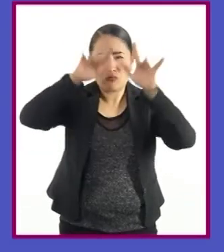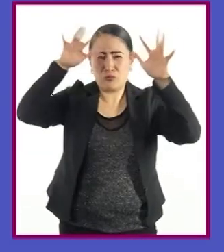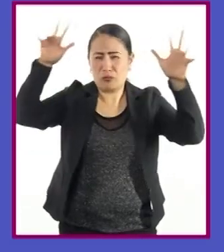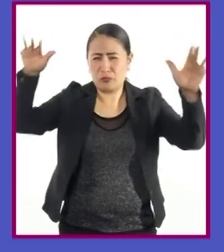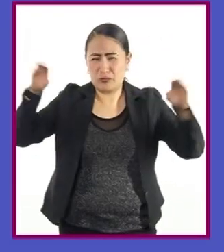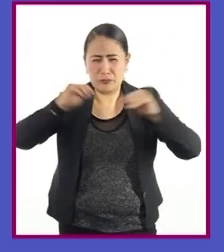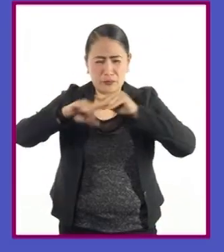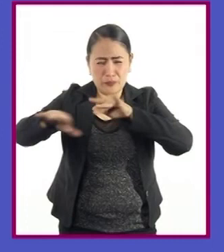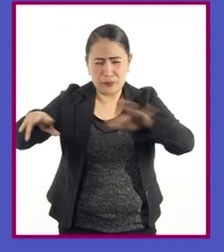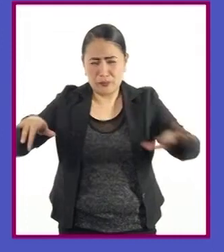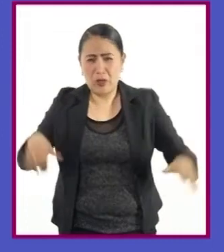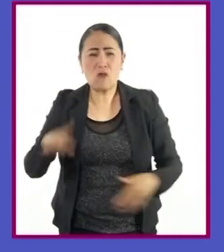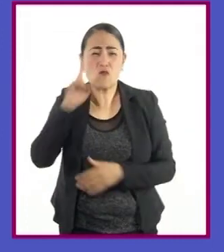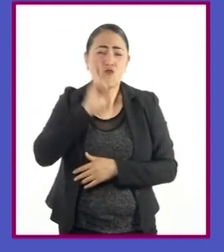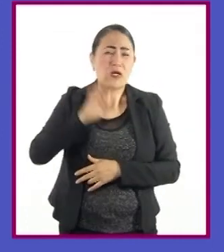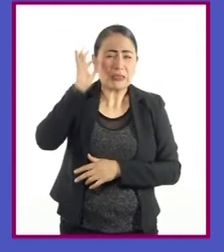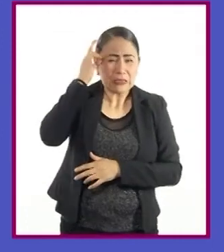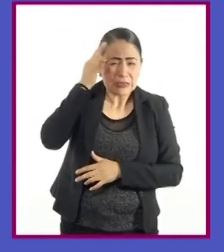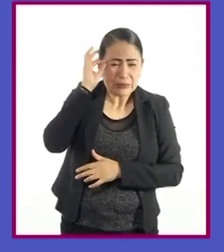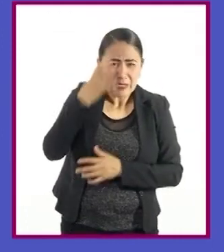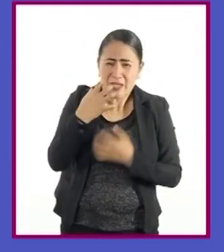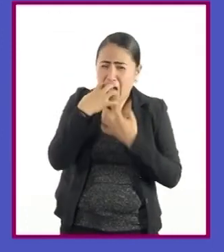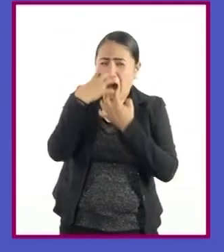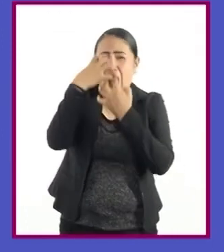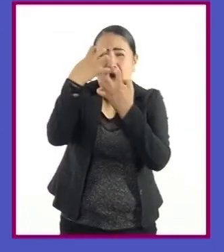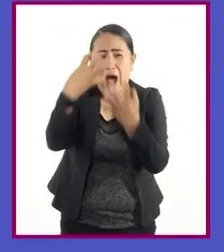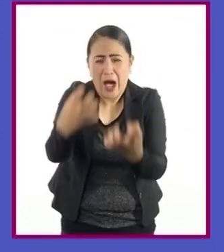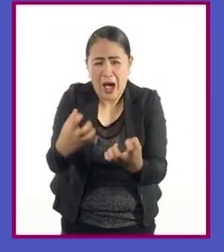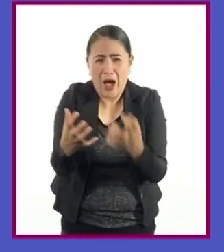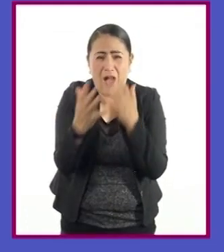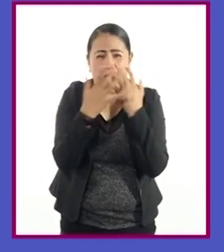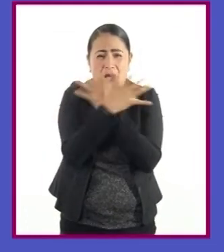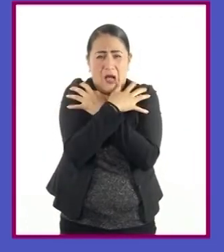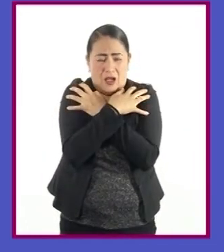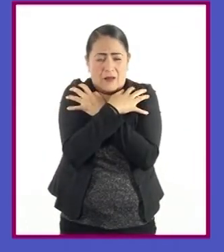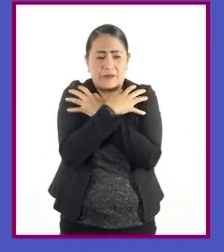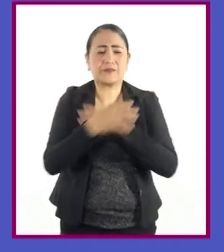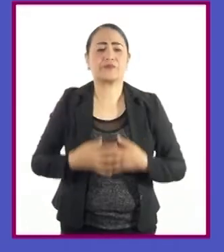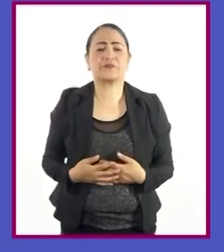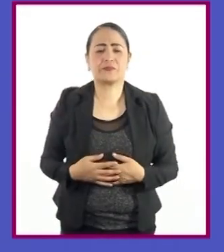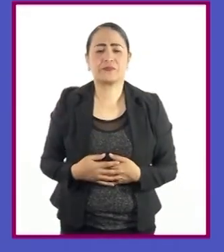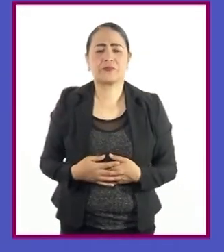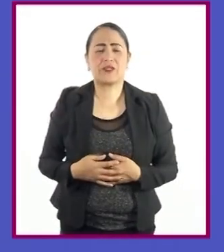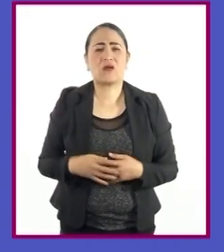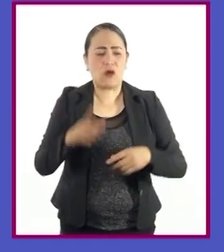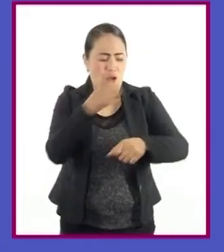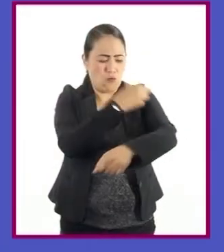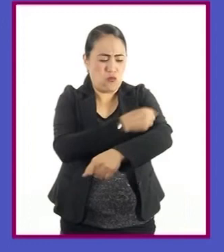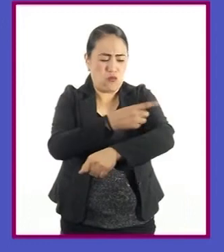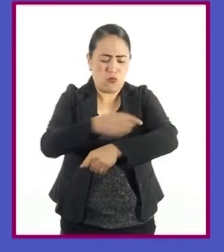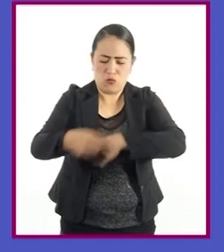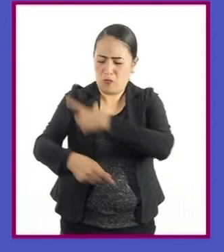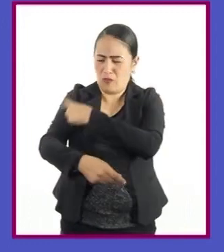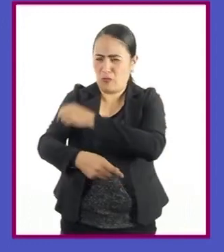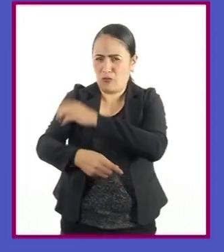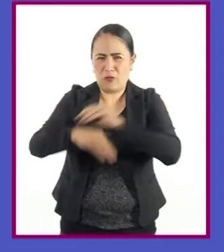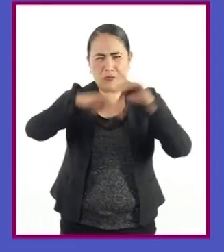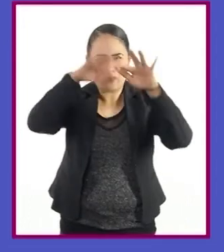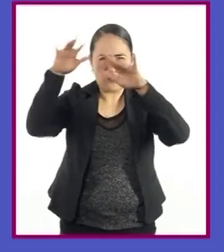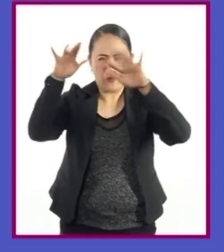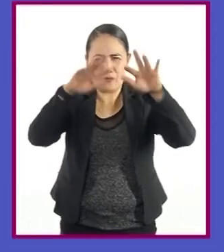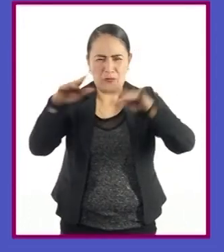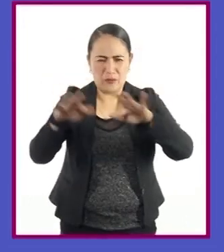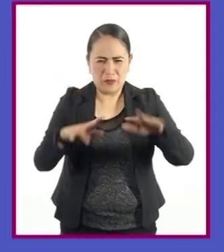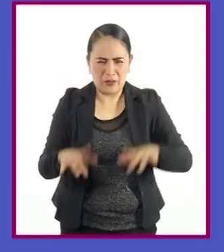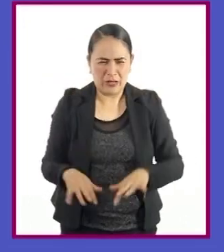boca abierta, llevándose las manos crispadas a los bandos. Sobre el fondo, entre las plumas, moviéndose lentamente,